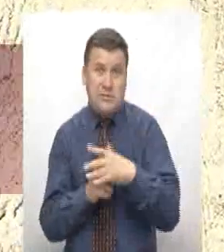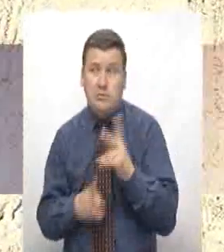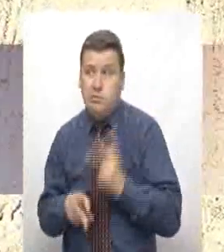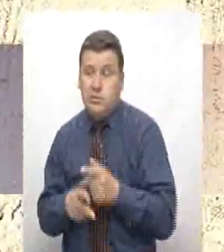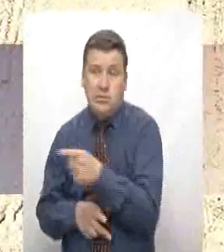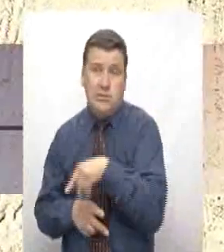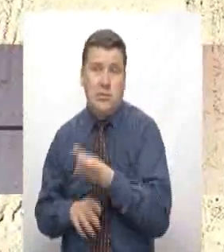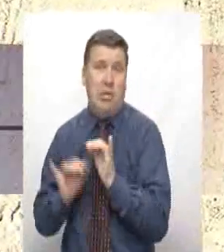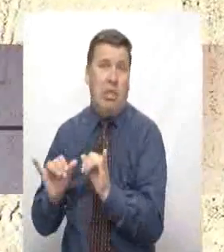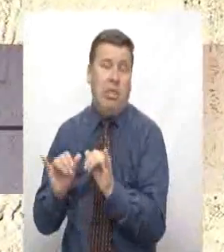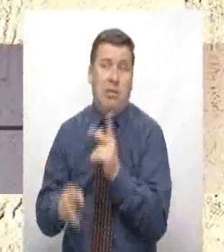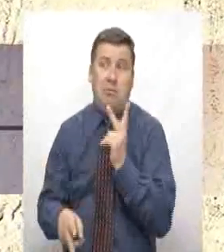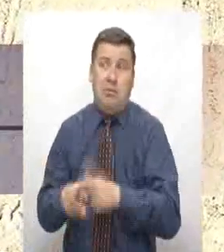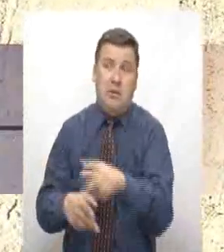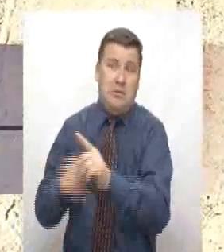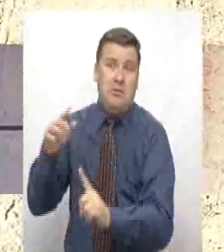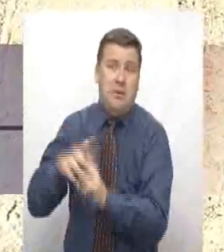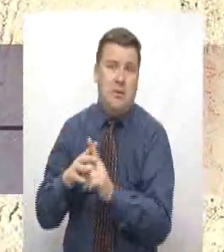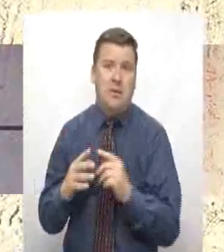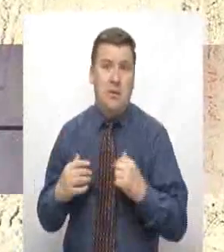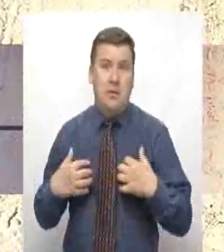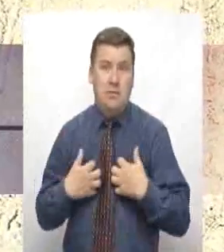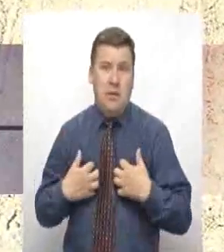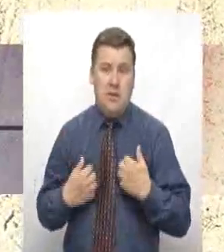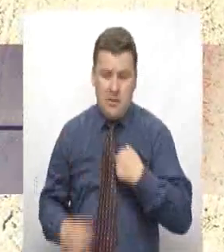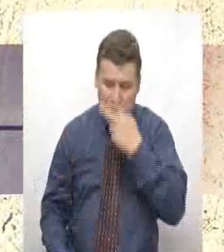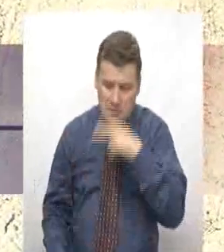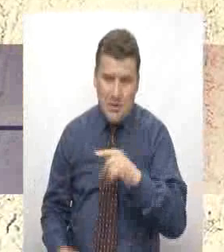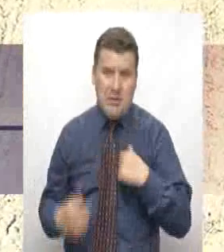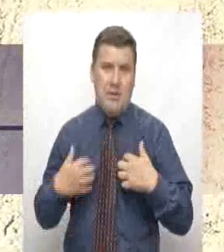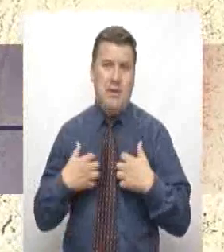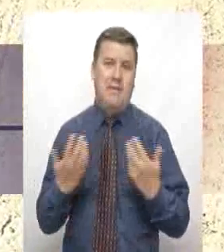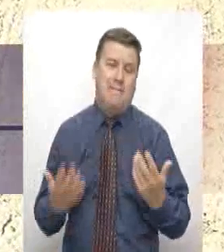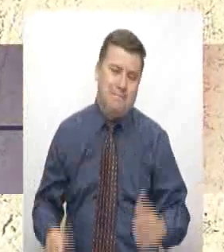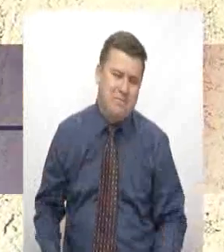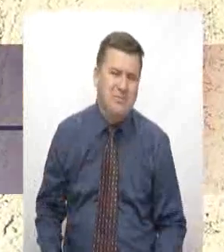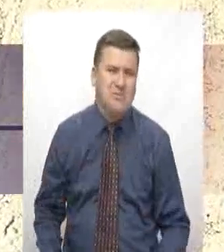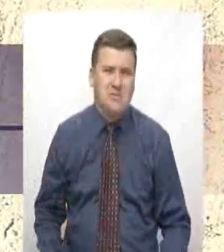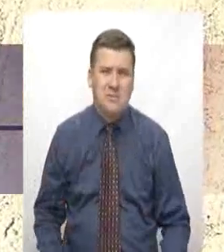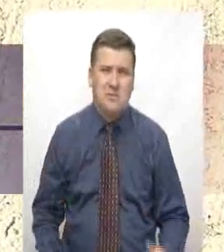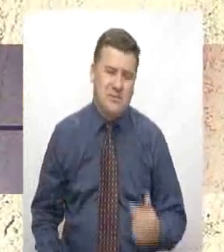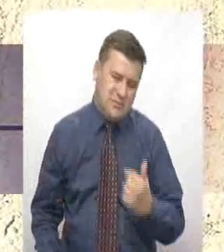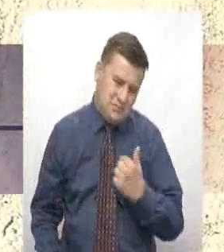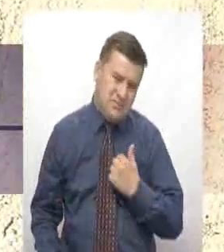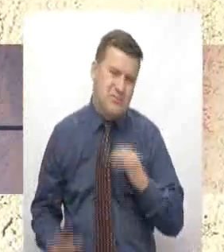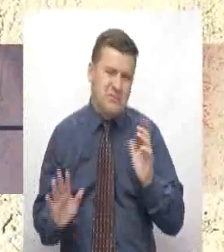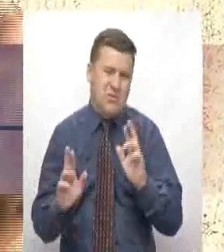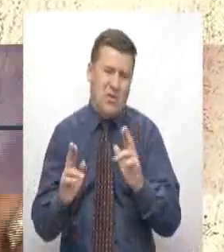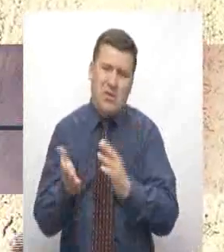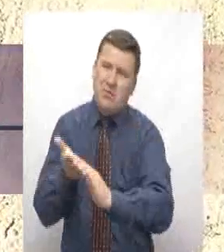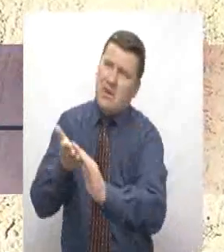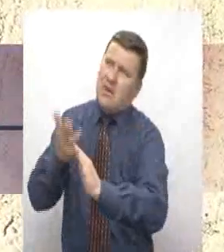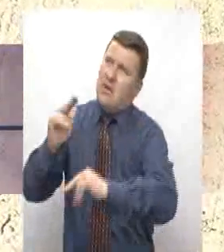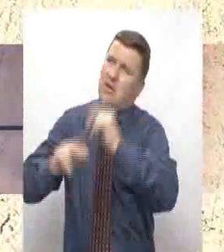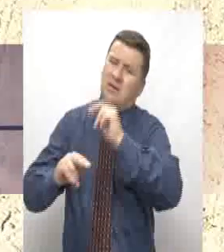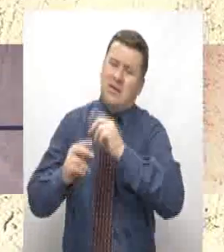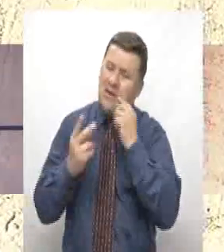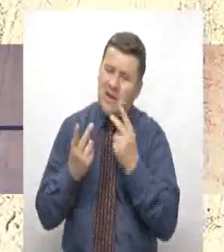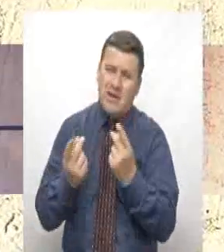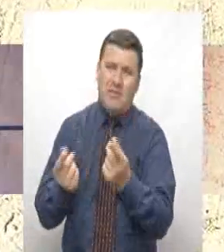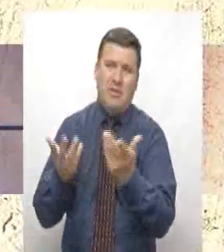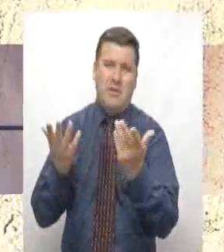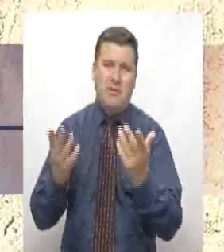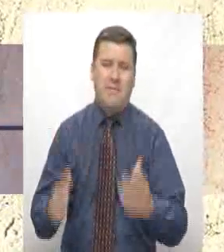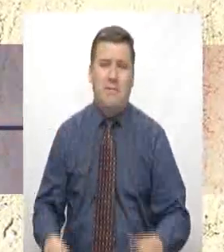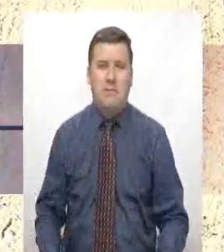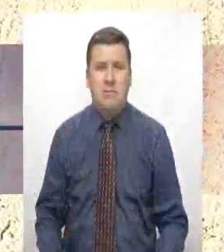delincuencia, como entonces yo me da miedo de mis hijos. Entonces yo necesitaría que arreglaran ese megacolegio rápido, lo más